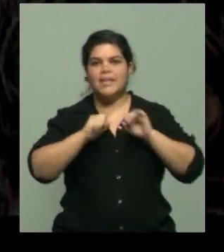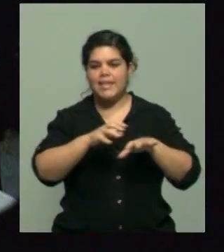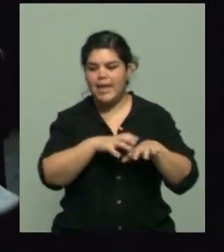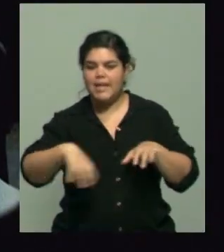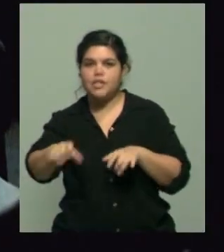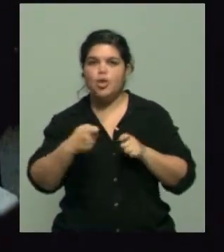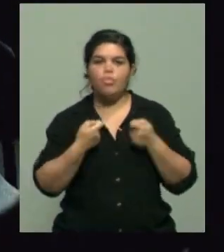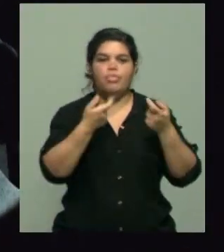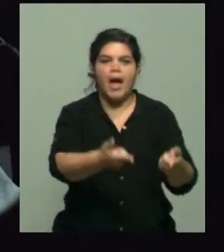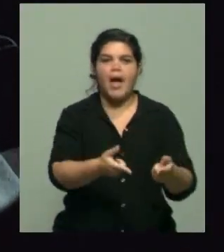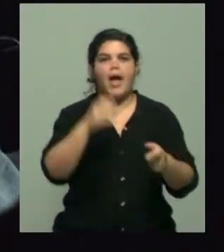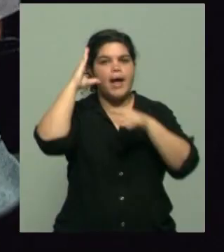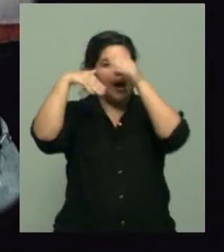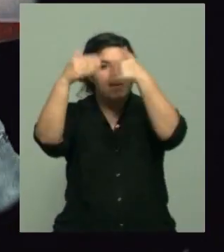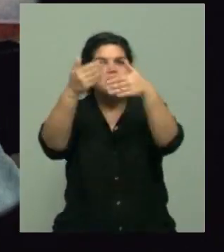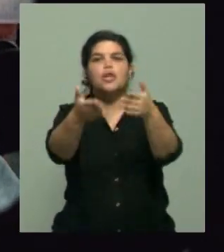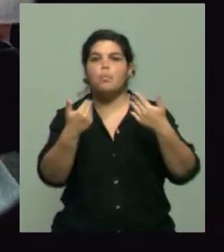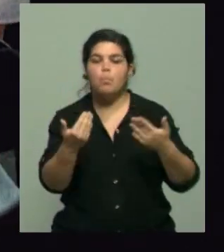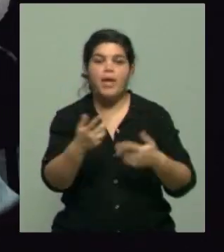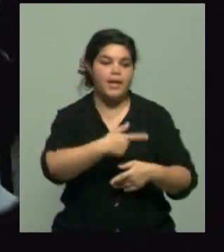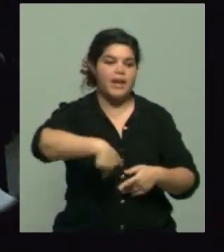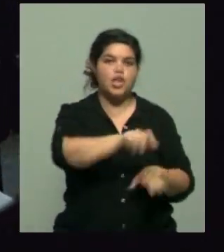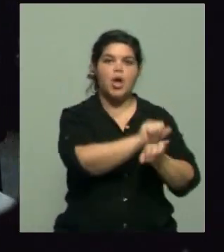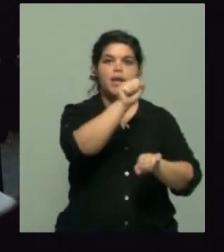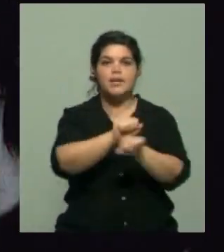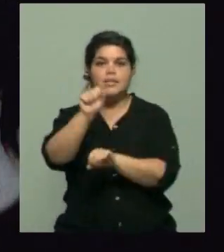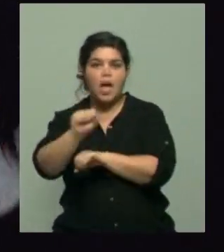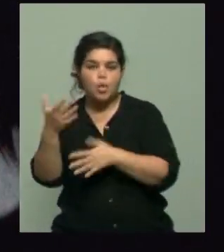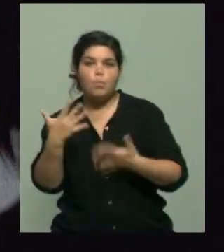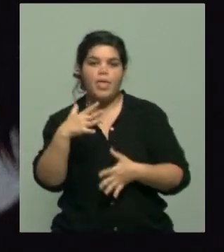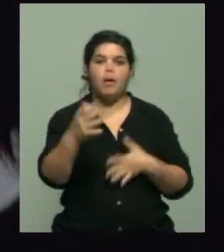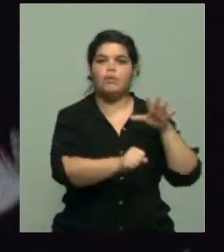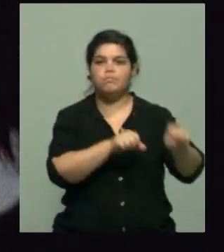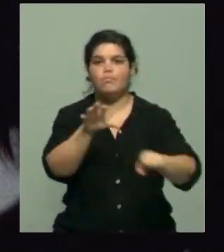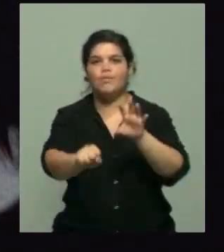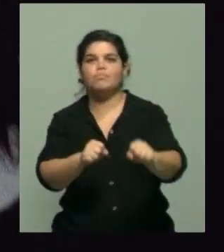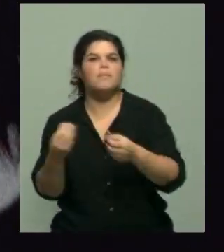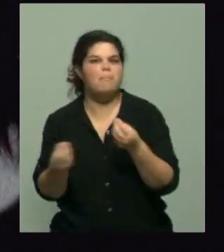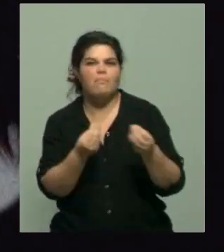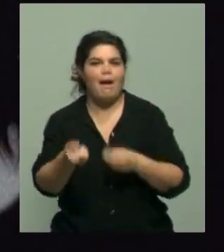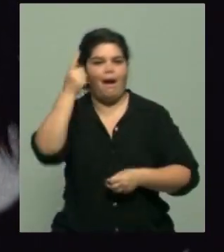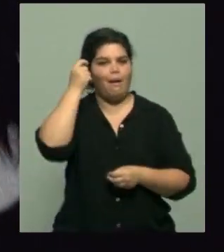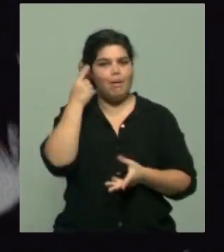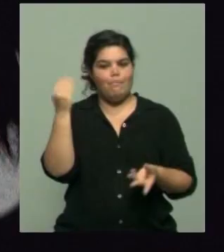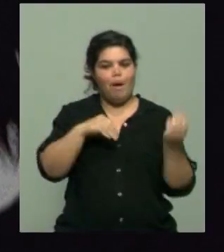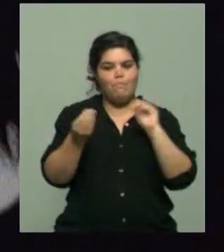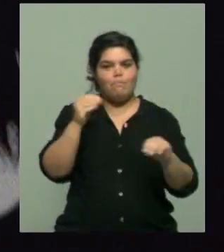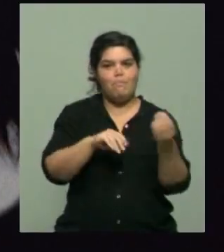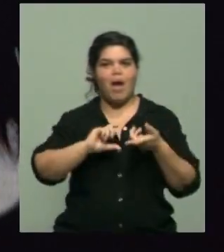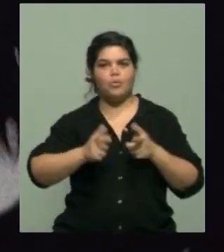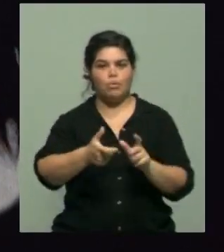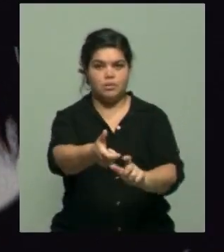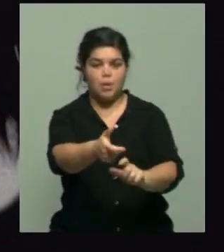para nuestras y nuestros egresados y docentes en general de la provincia. Sobre todo en los ámbitos que la facultad maneja,